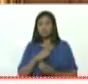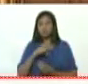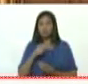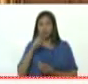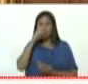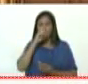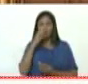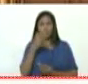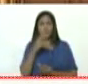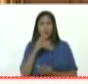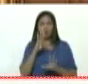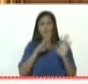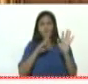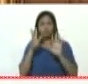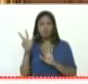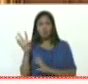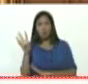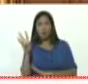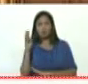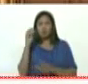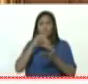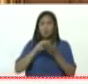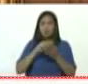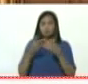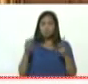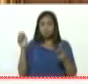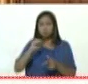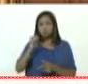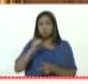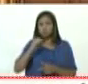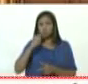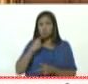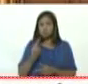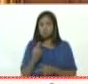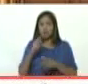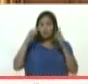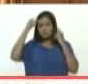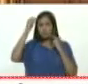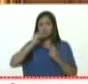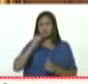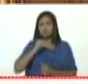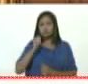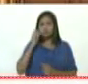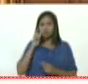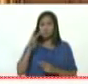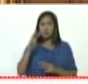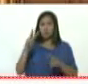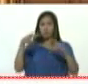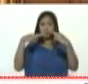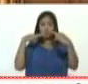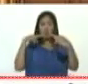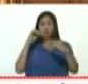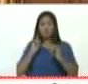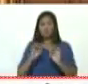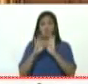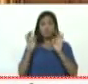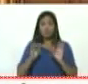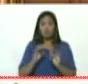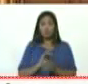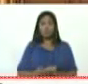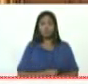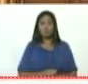94. Aquellos que proponen el abstencionismo. Ah, sí, sí, sí. Decía Chávez, ¿no? Nos miraba a los ojos, porque éramos muy radicales.